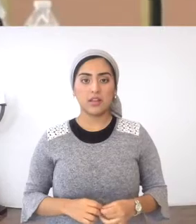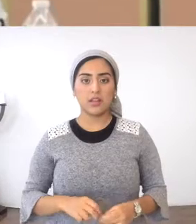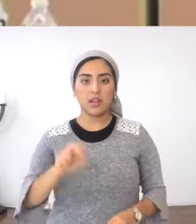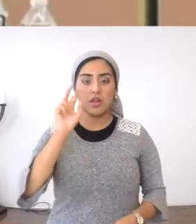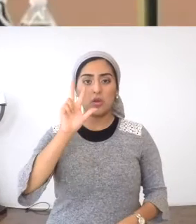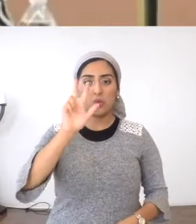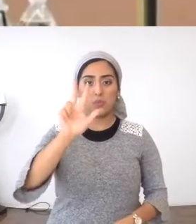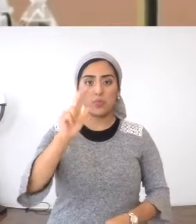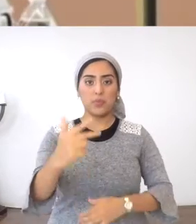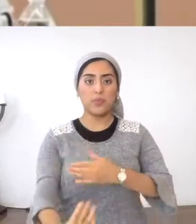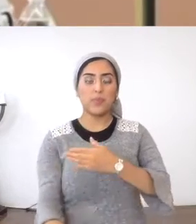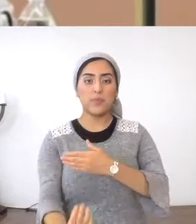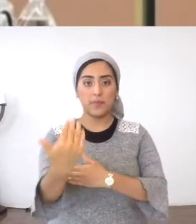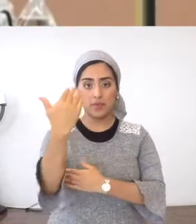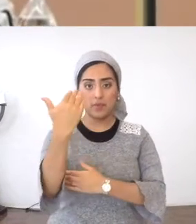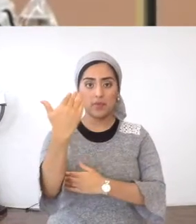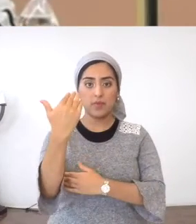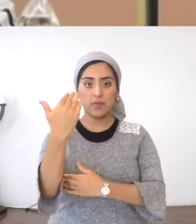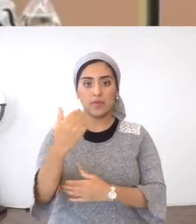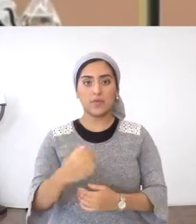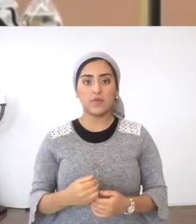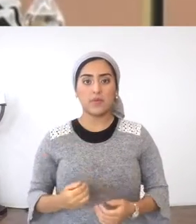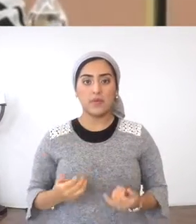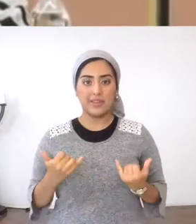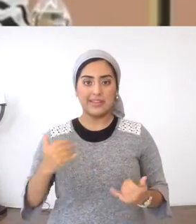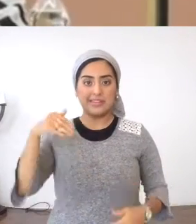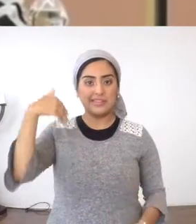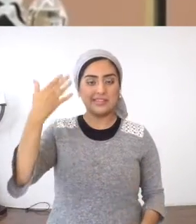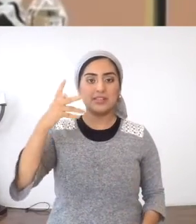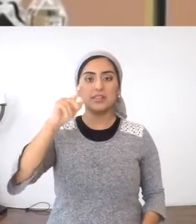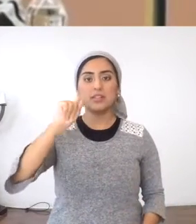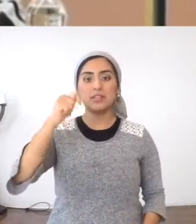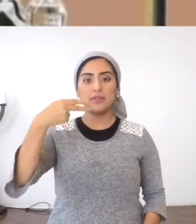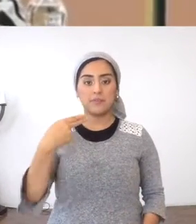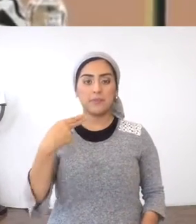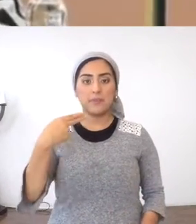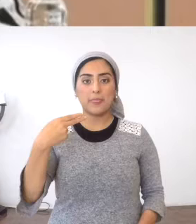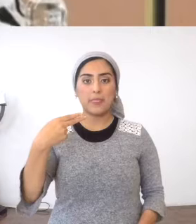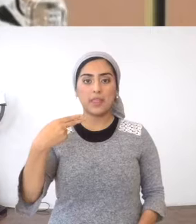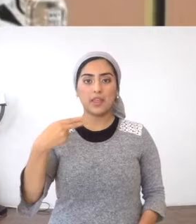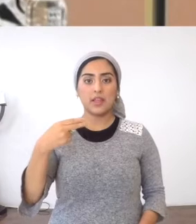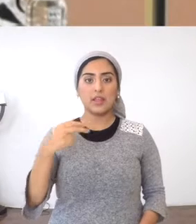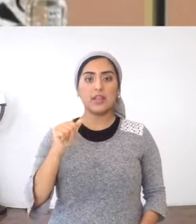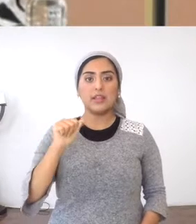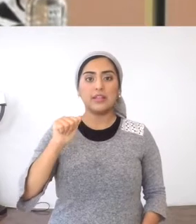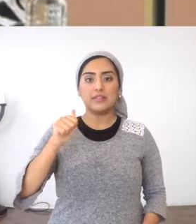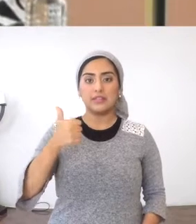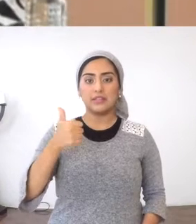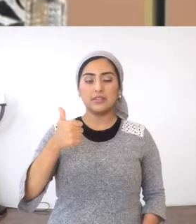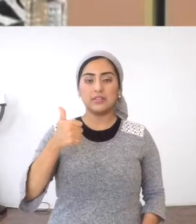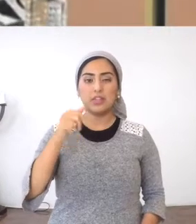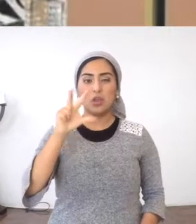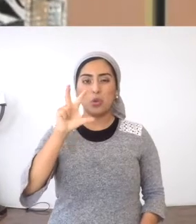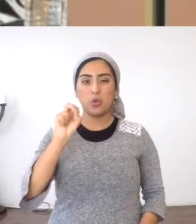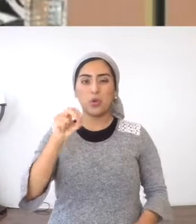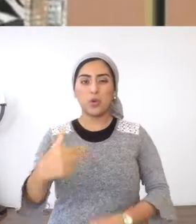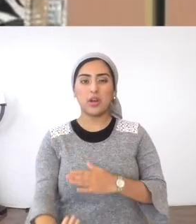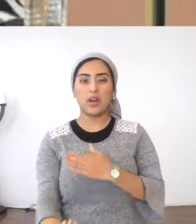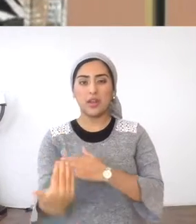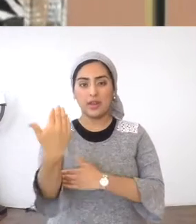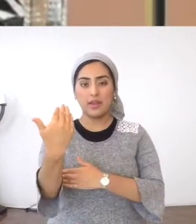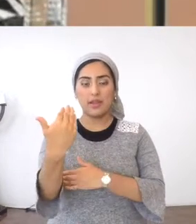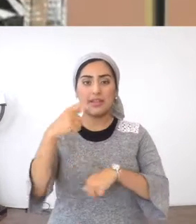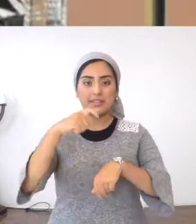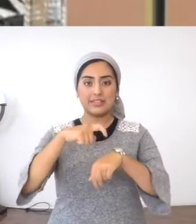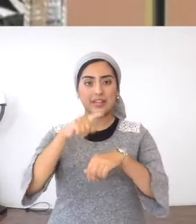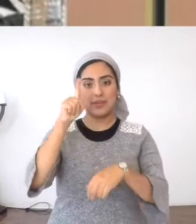A las 3 de la mañana De este próximo jueves 10 y media de la mañana